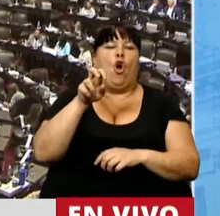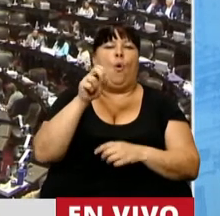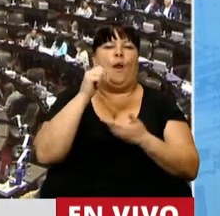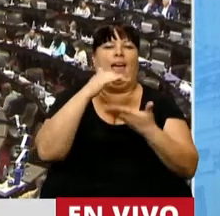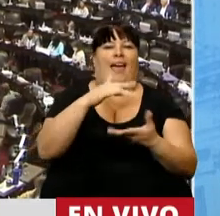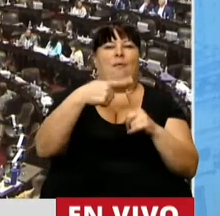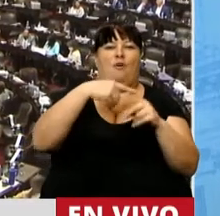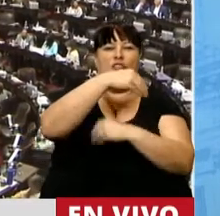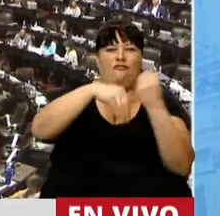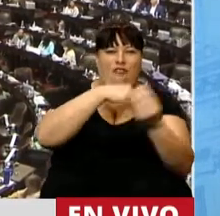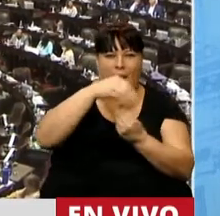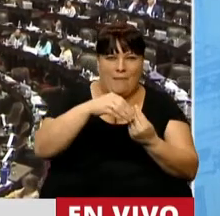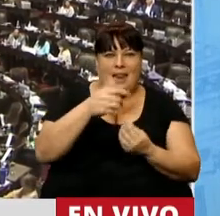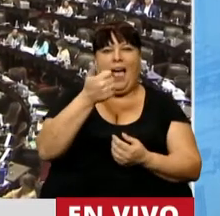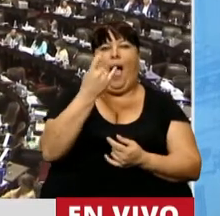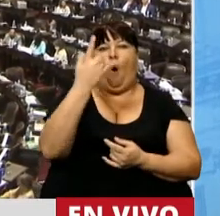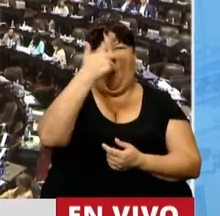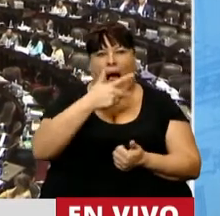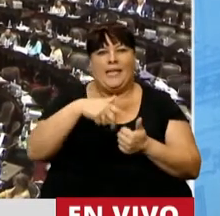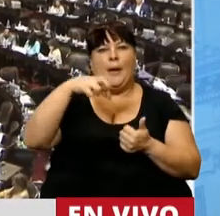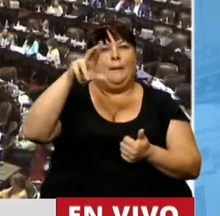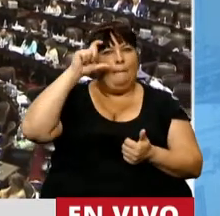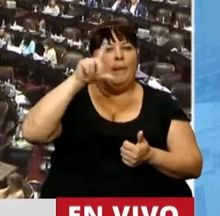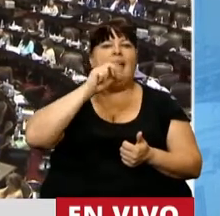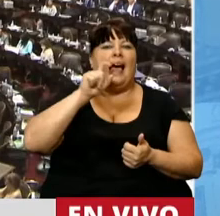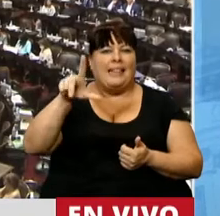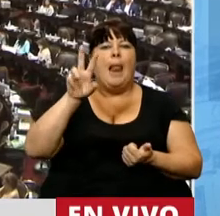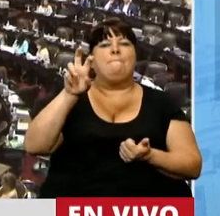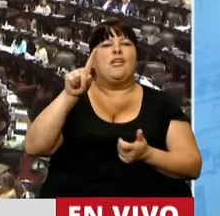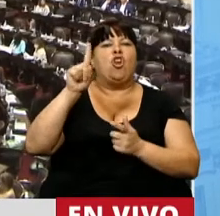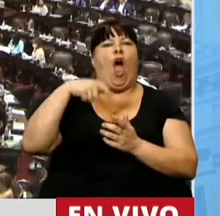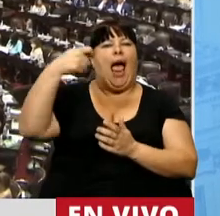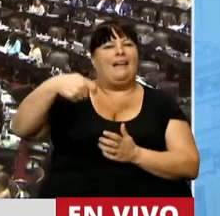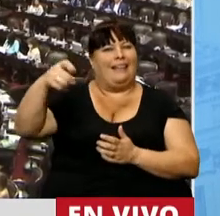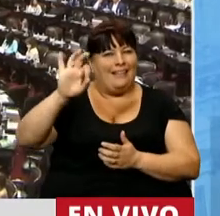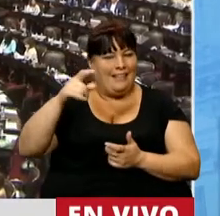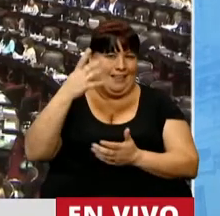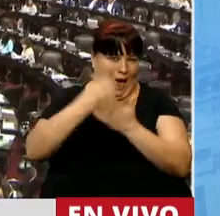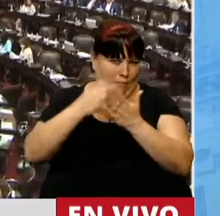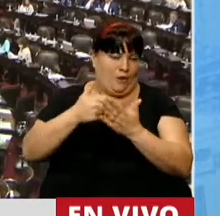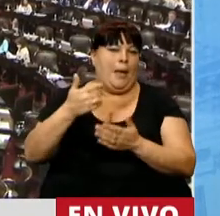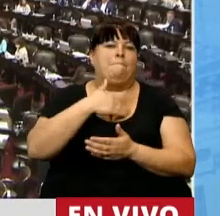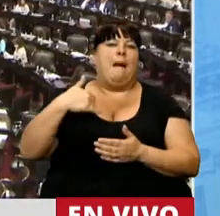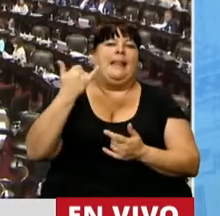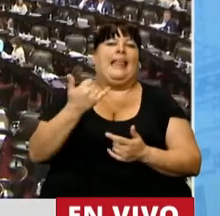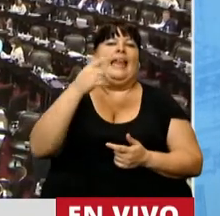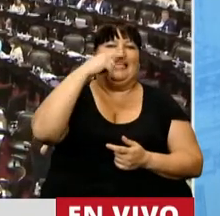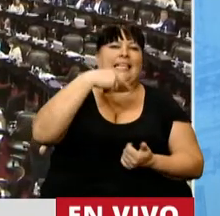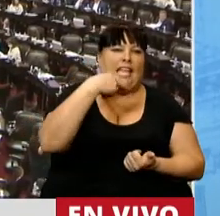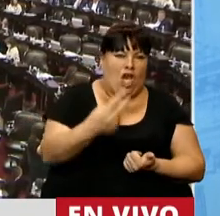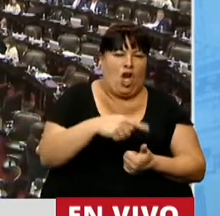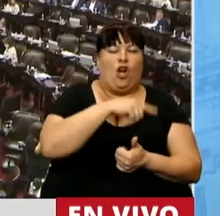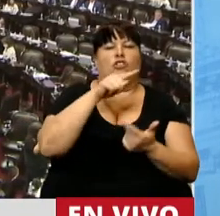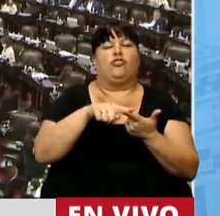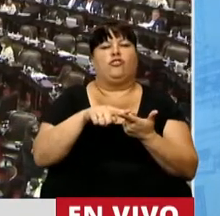asignaciones familiares aguache prenatal pensiones no contributivas vale decir padres de siete hijos